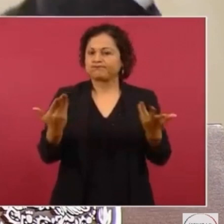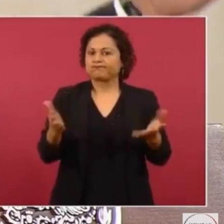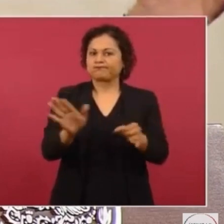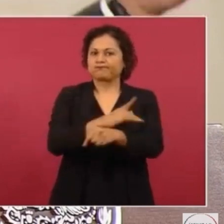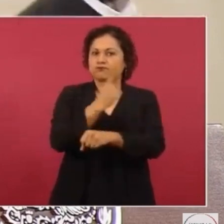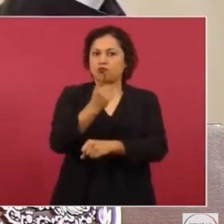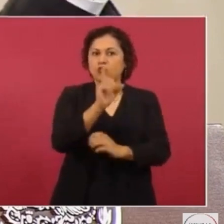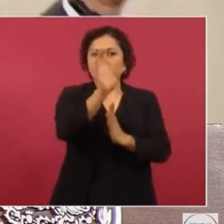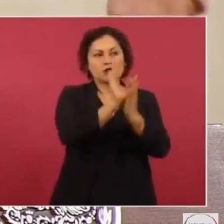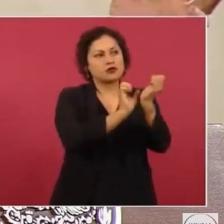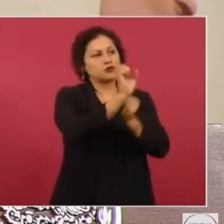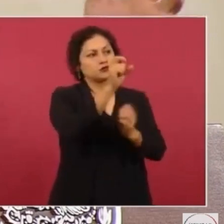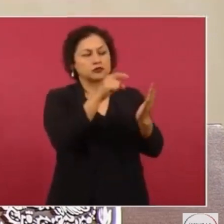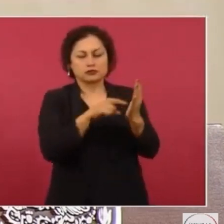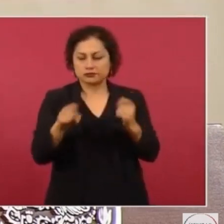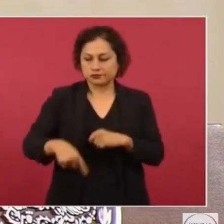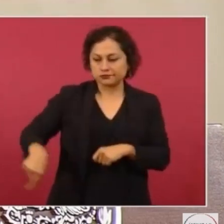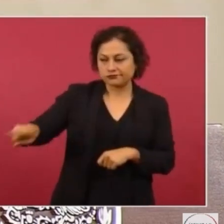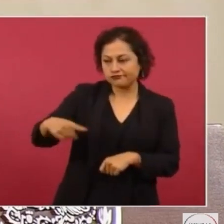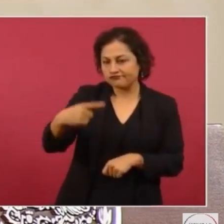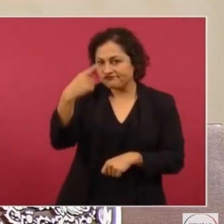bloquearon los de la mafia del poder.